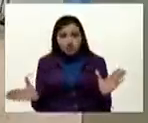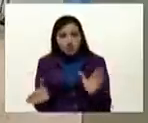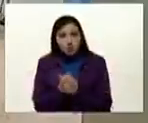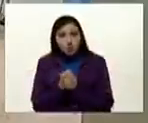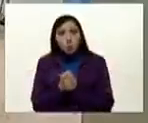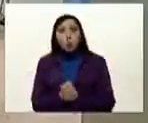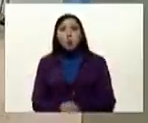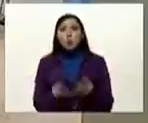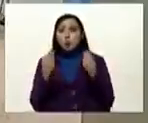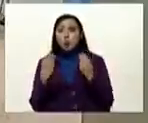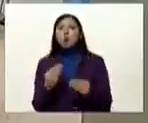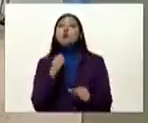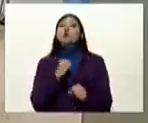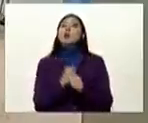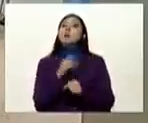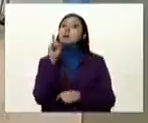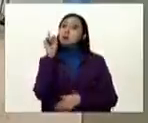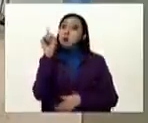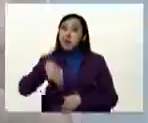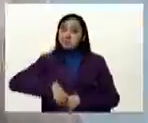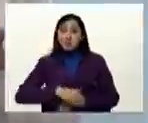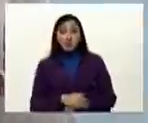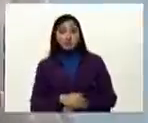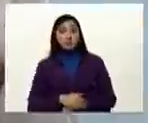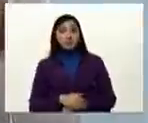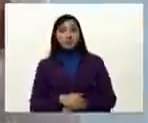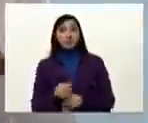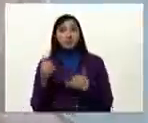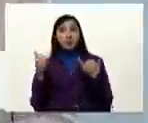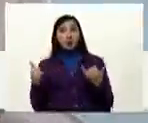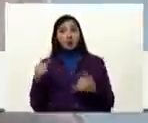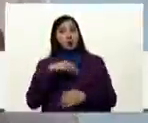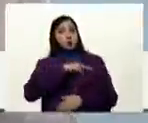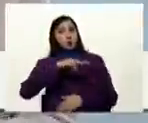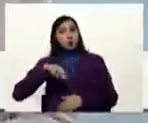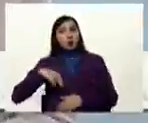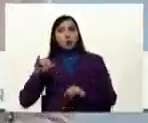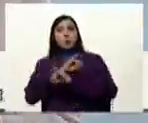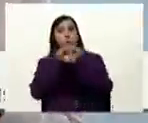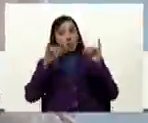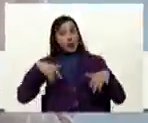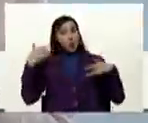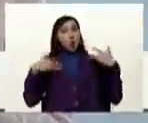de mucho trabajo, presidente. Hoy, bueno, estamos súper felices,